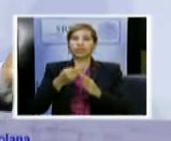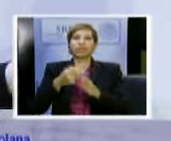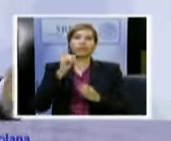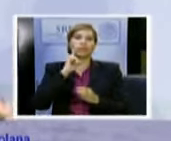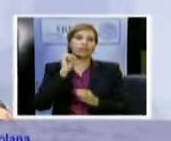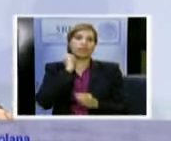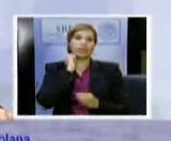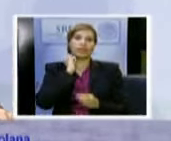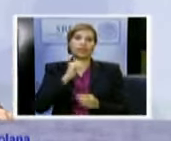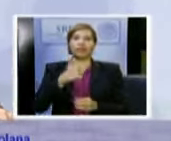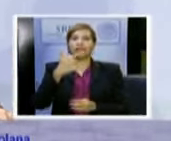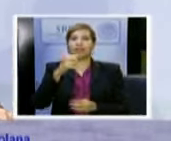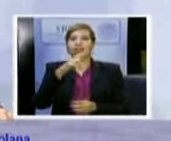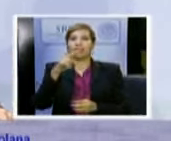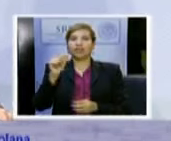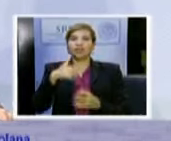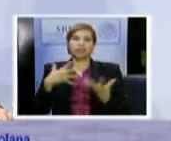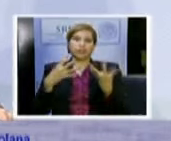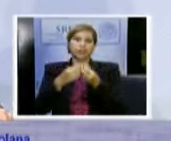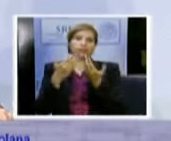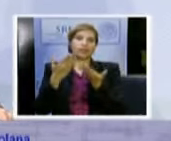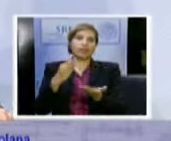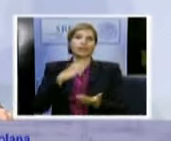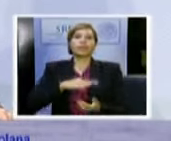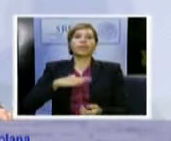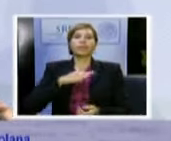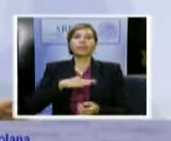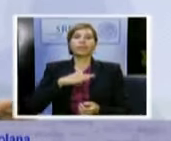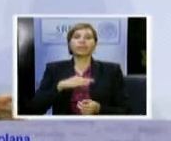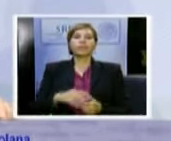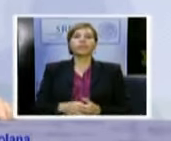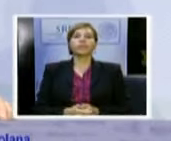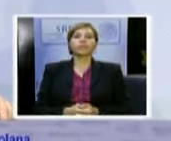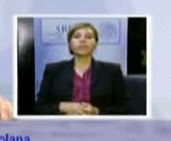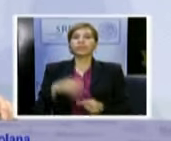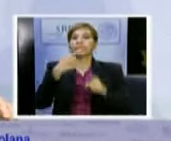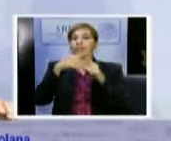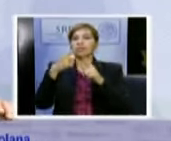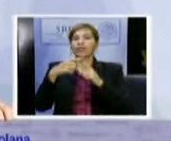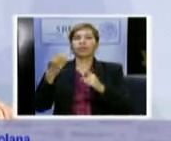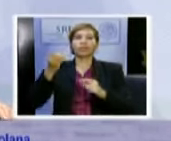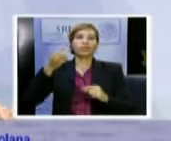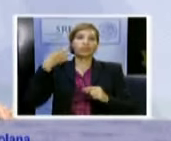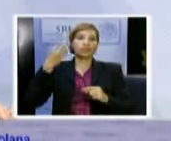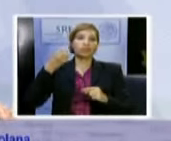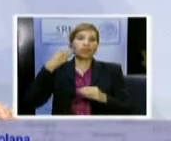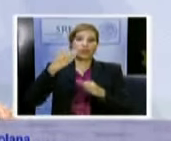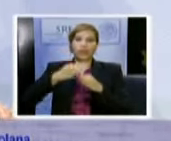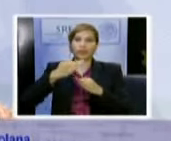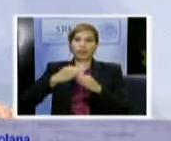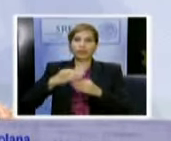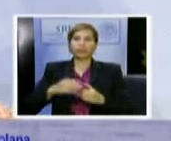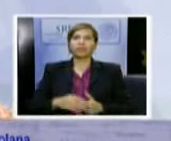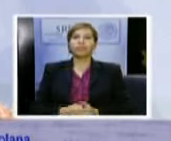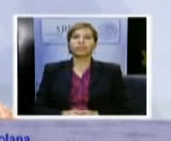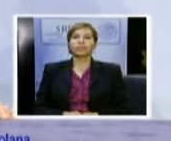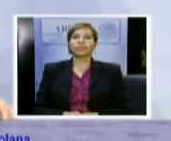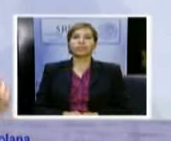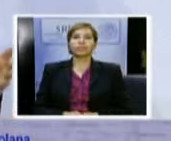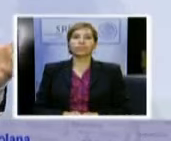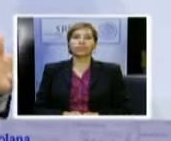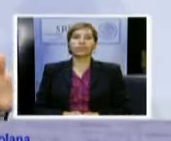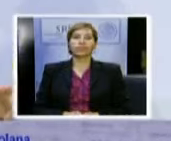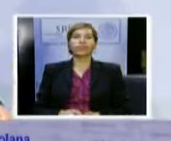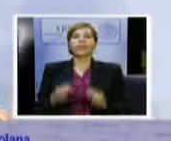Senadora Guerra, la verdad que me uno a la felicitación de los diversos ponentes, panelistas, de